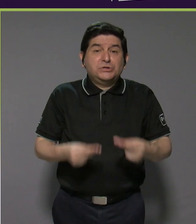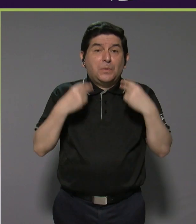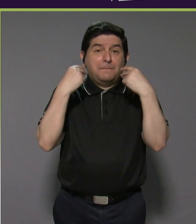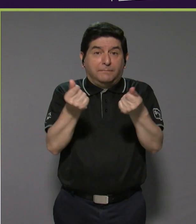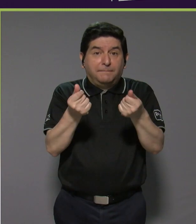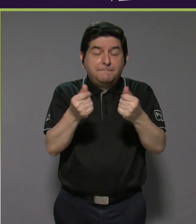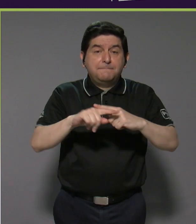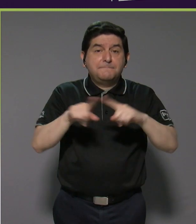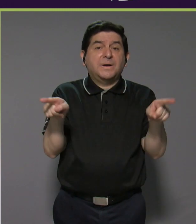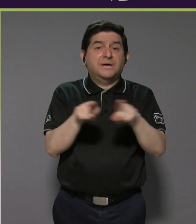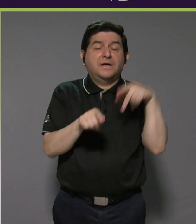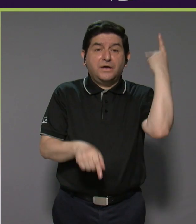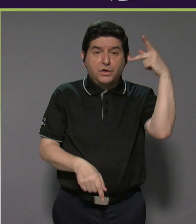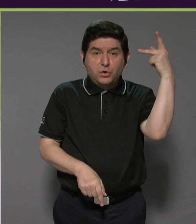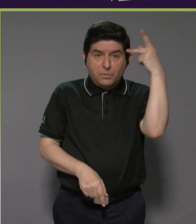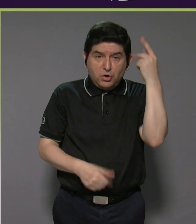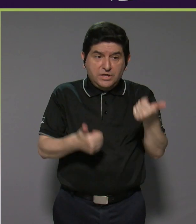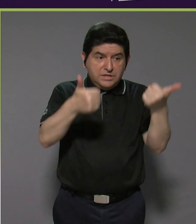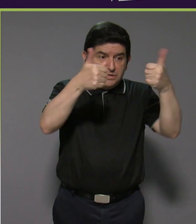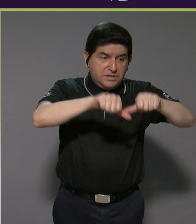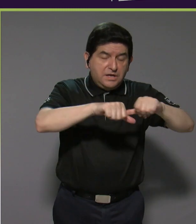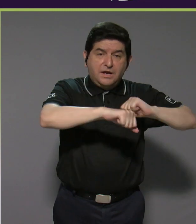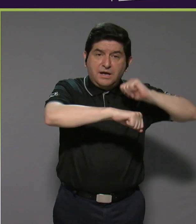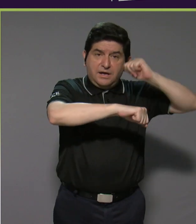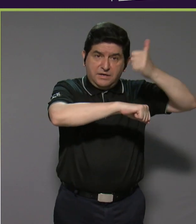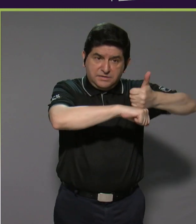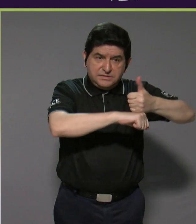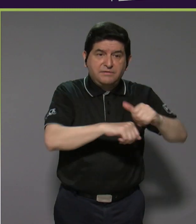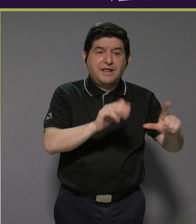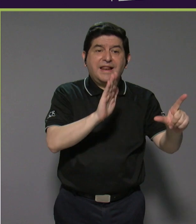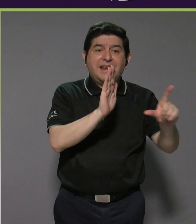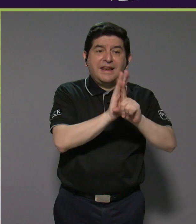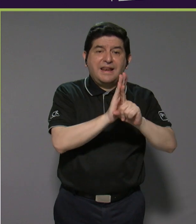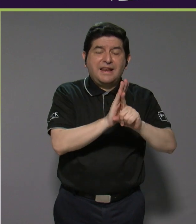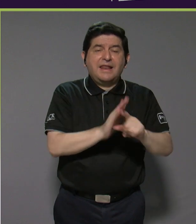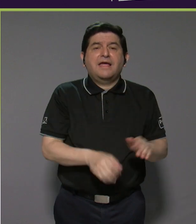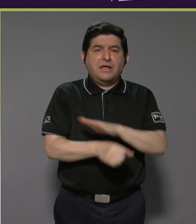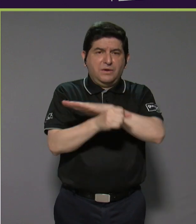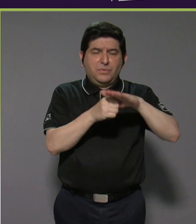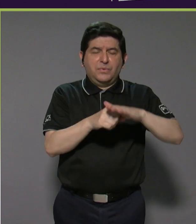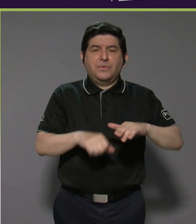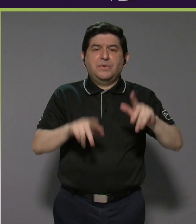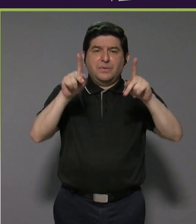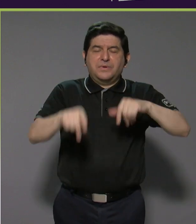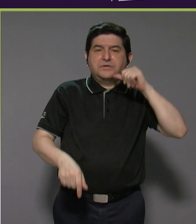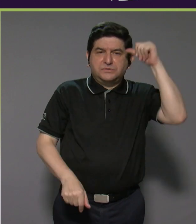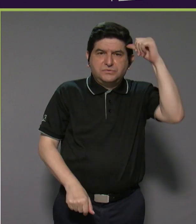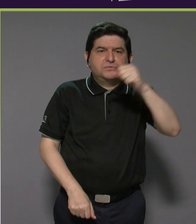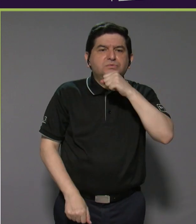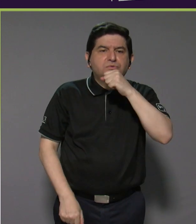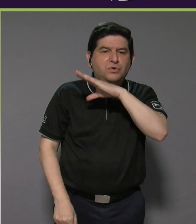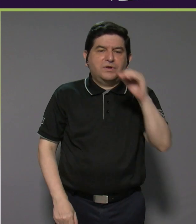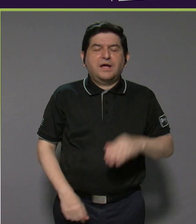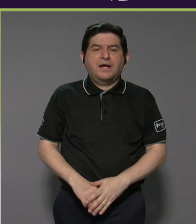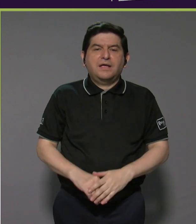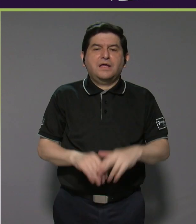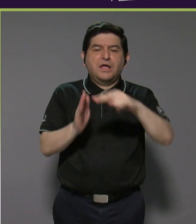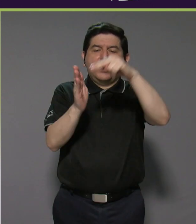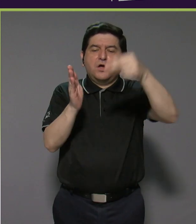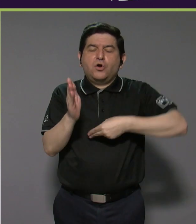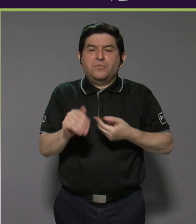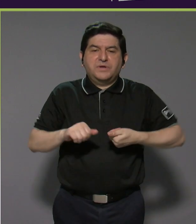pero además esa política va de acuerdo a lo establecido en la Ley Integral de la Persona Adulta Mayor y también en la